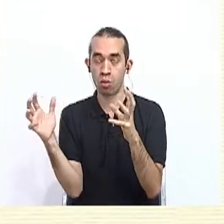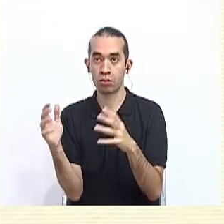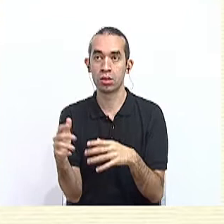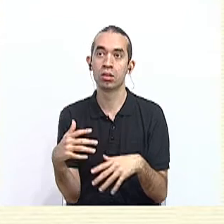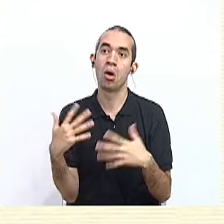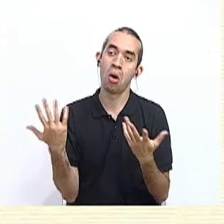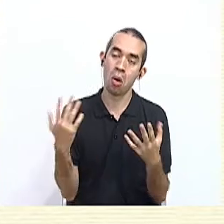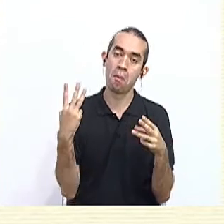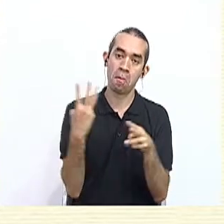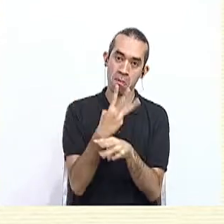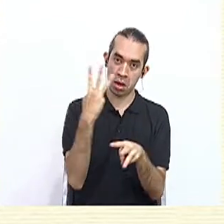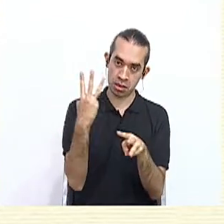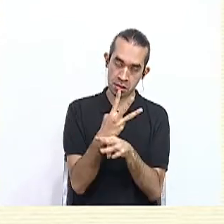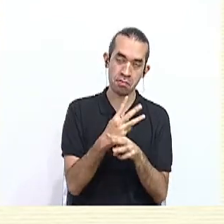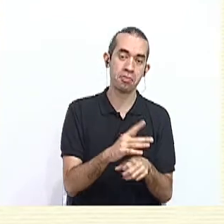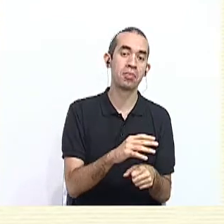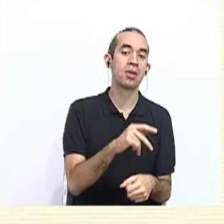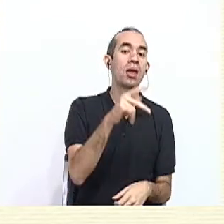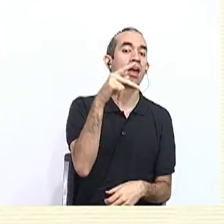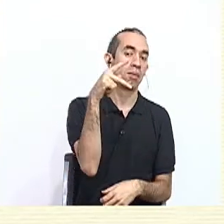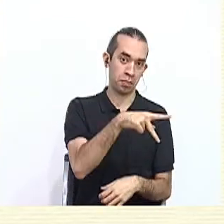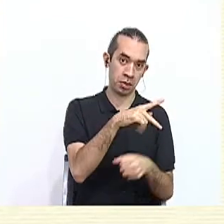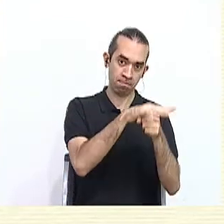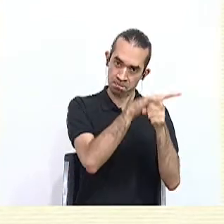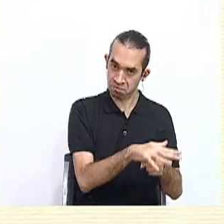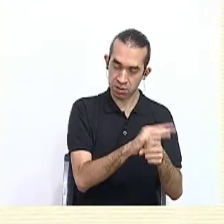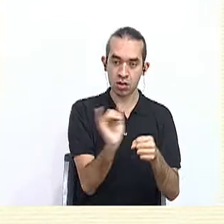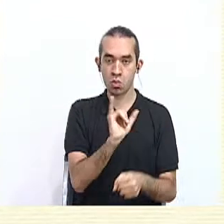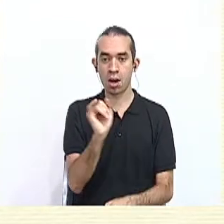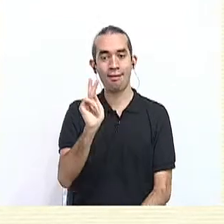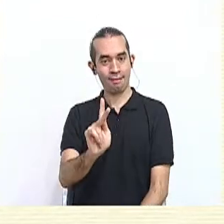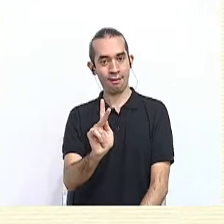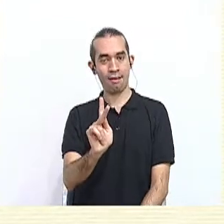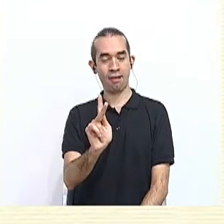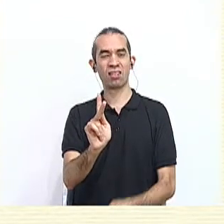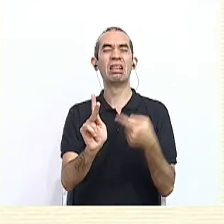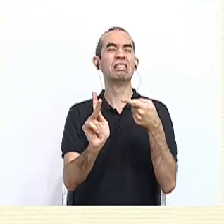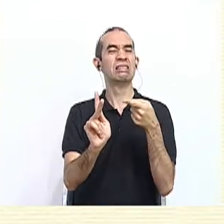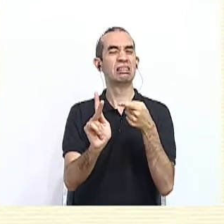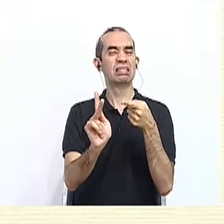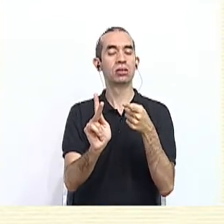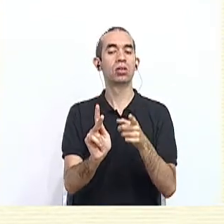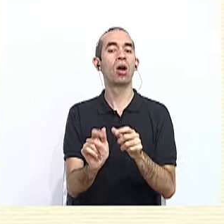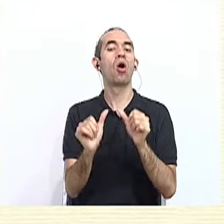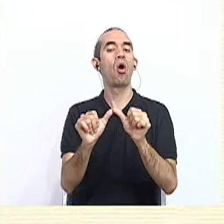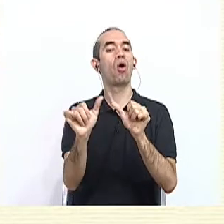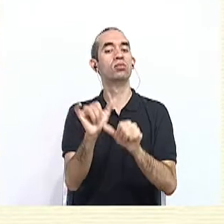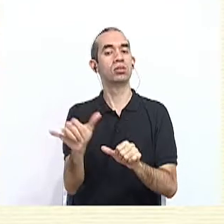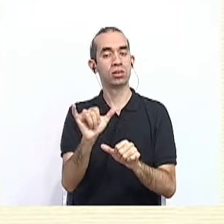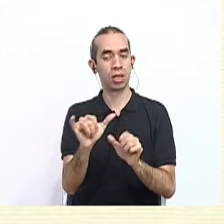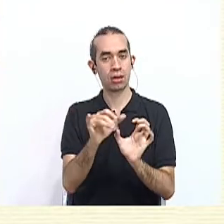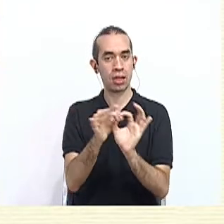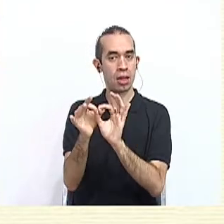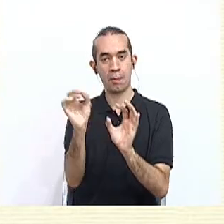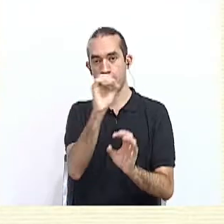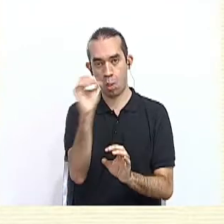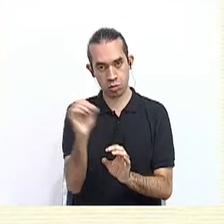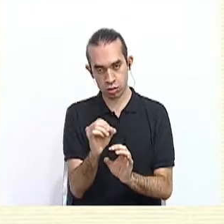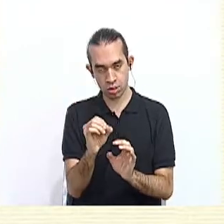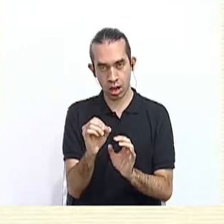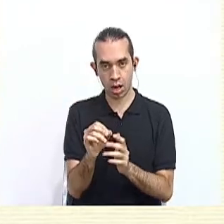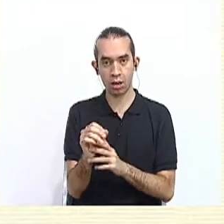manera matemática, presión es igual a K, que corresponde a la constante de proporcionalidad,